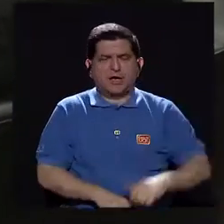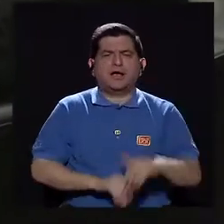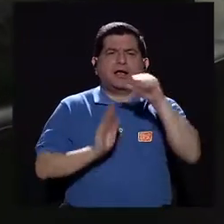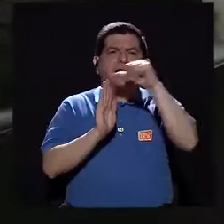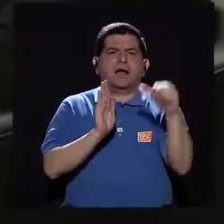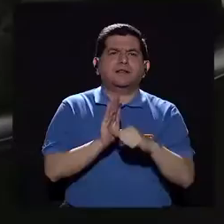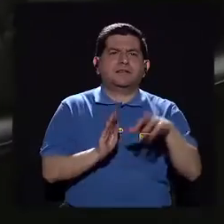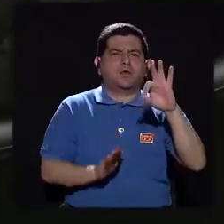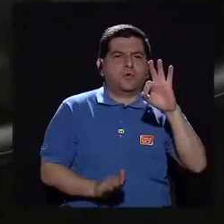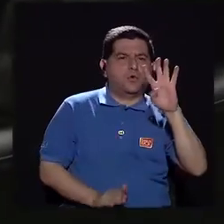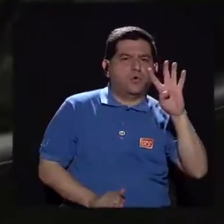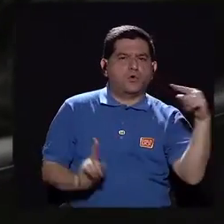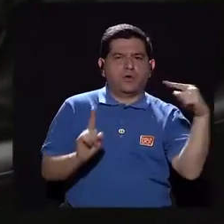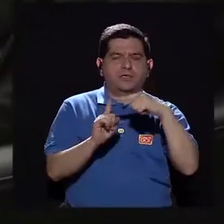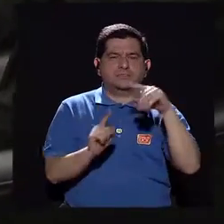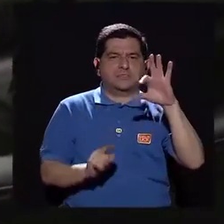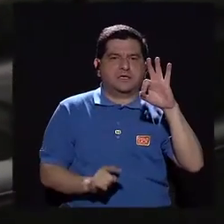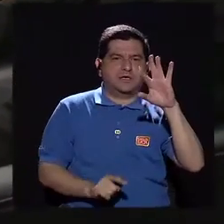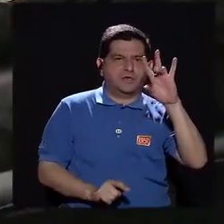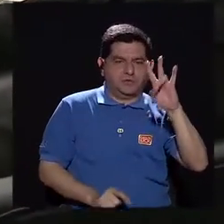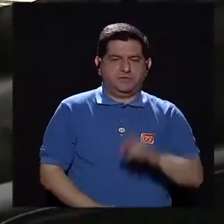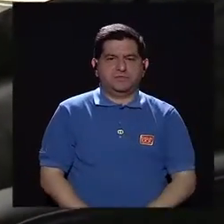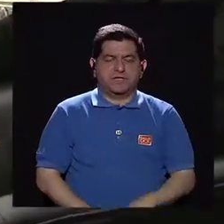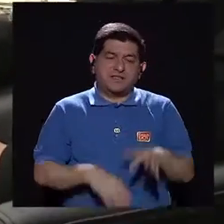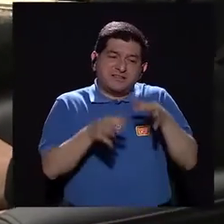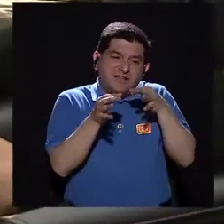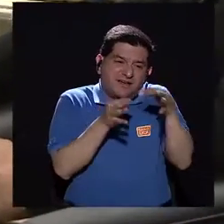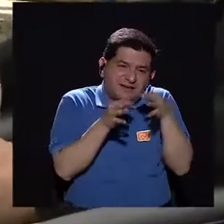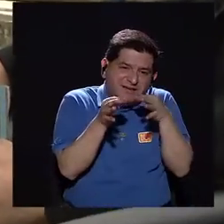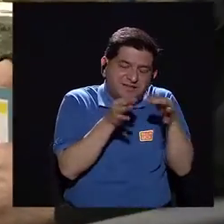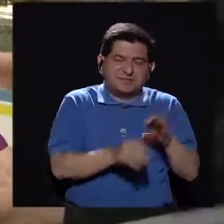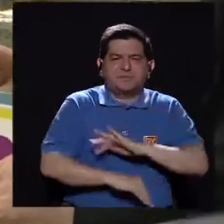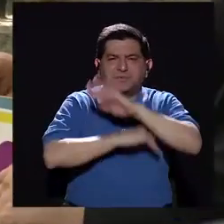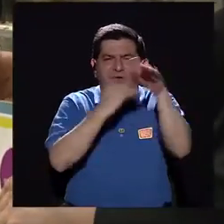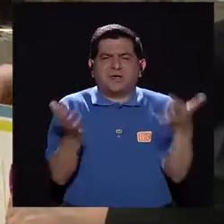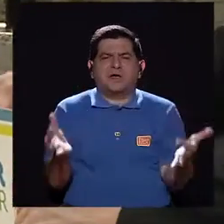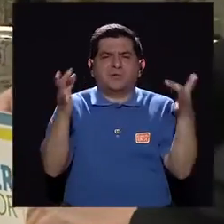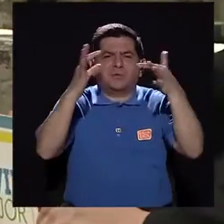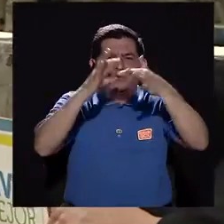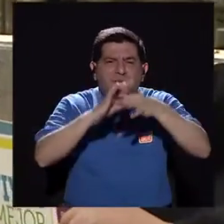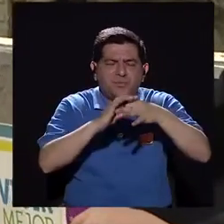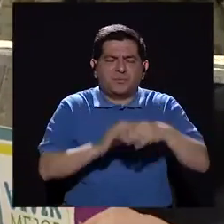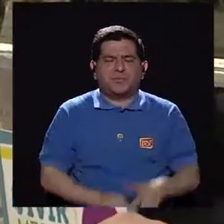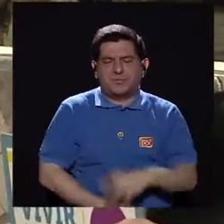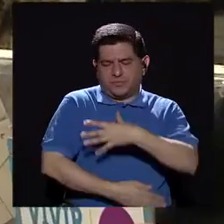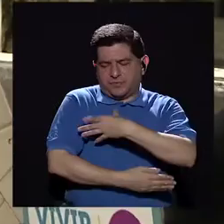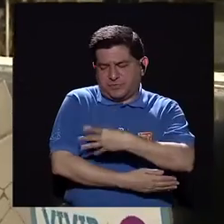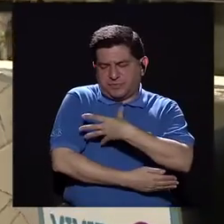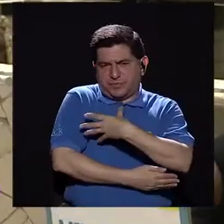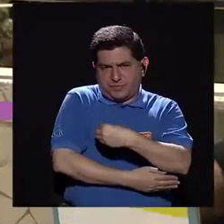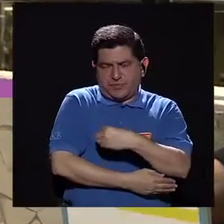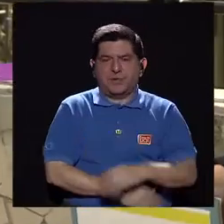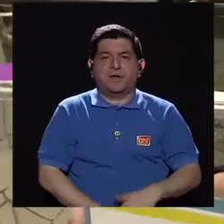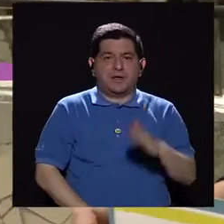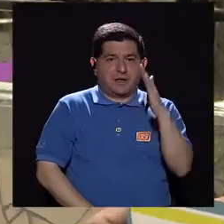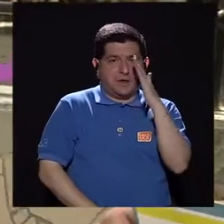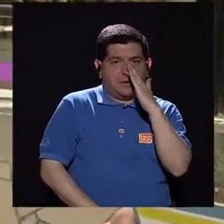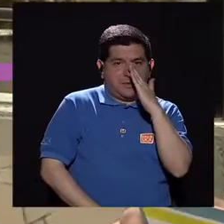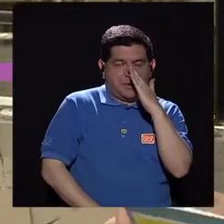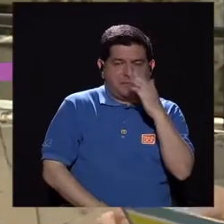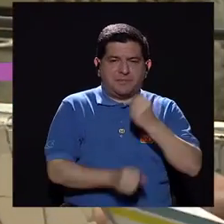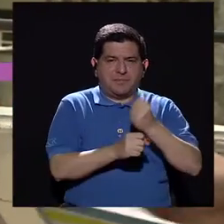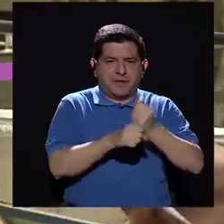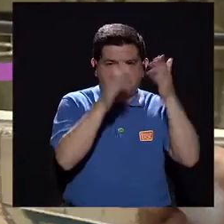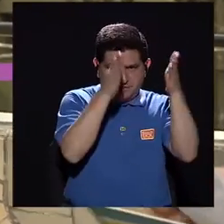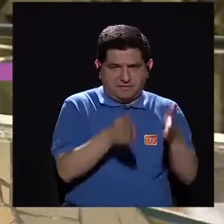Costa Rica, desde los artículos 94 al 97, explica todo lo relacionado con lactancia materna en